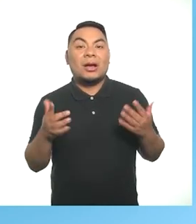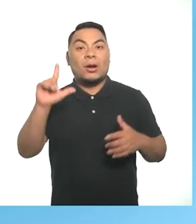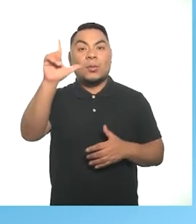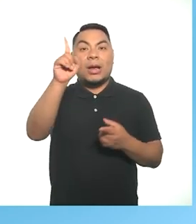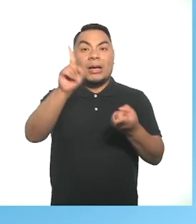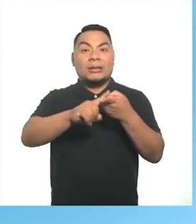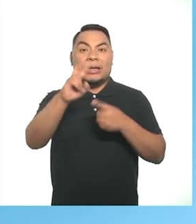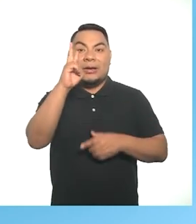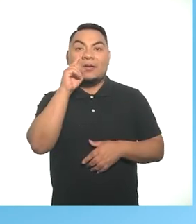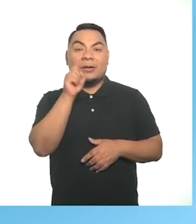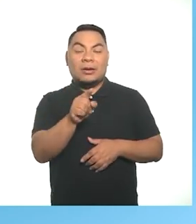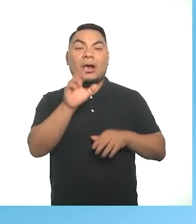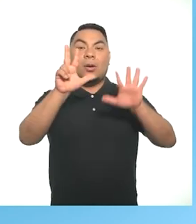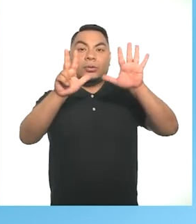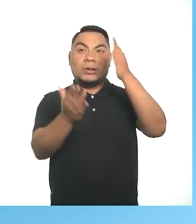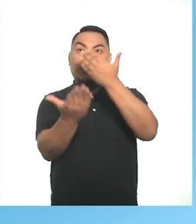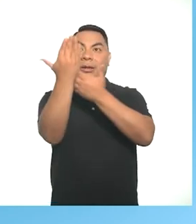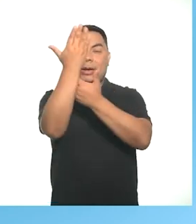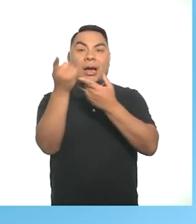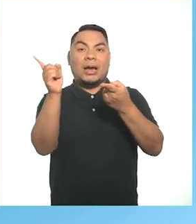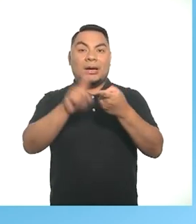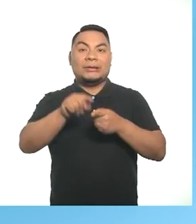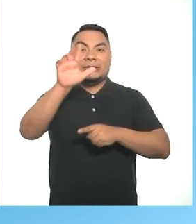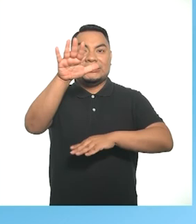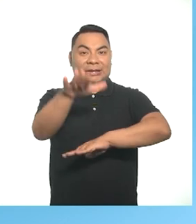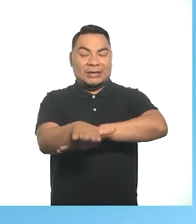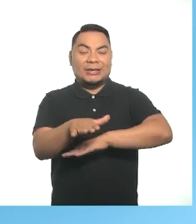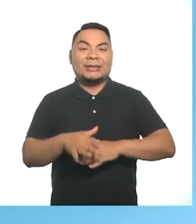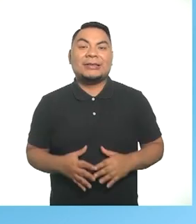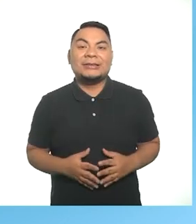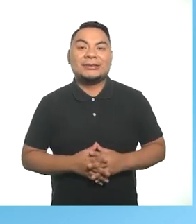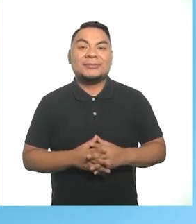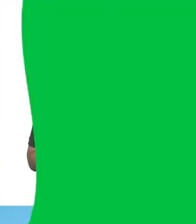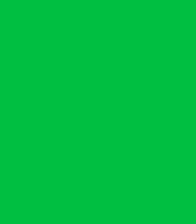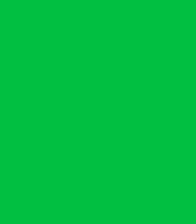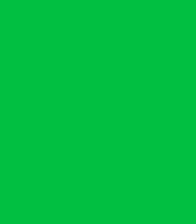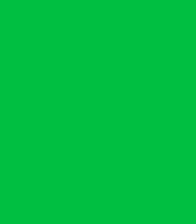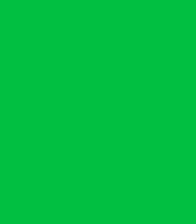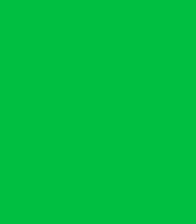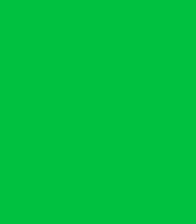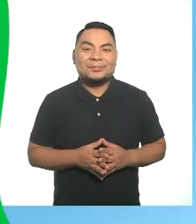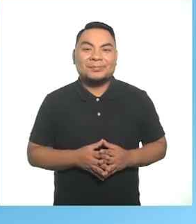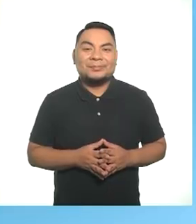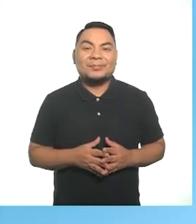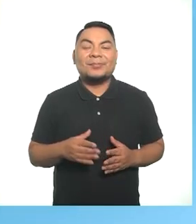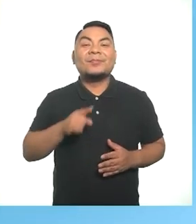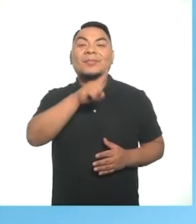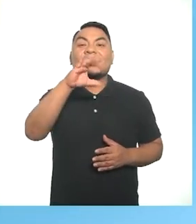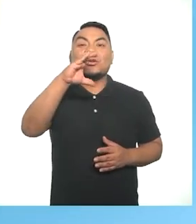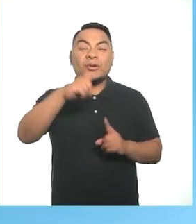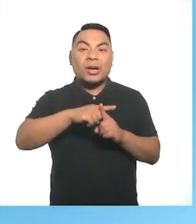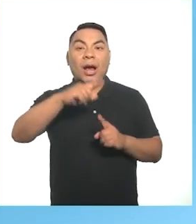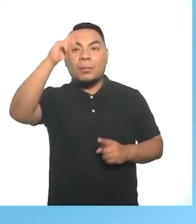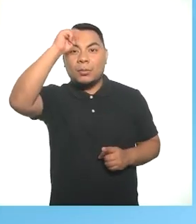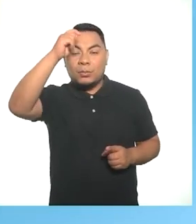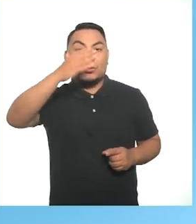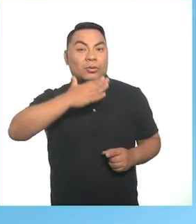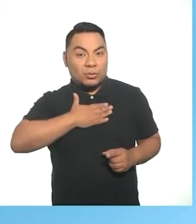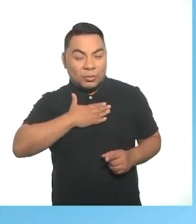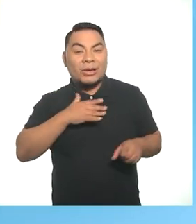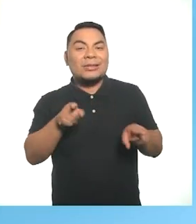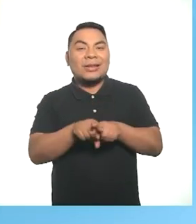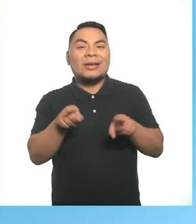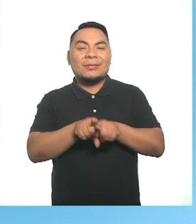944-524-204 de lunes a viernes de 8 de la mañana a 5 de la tarde. Suset, Paul y